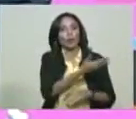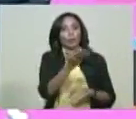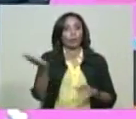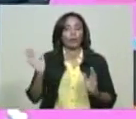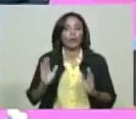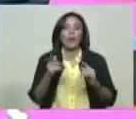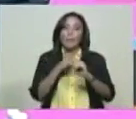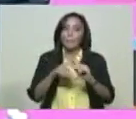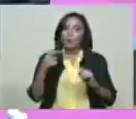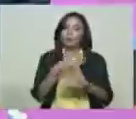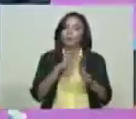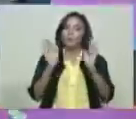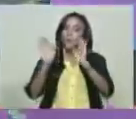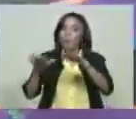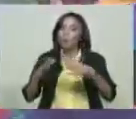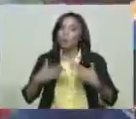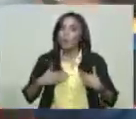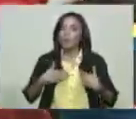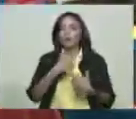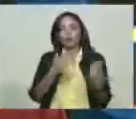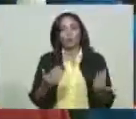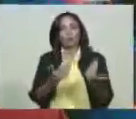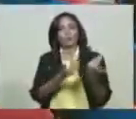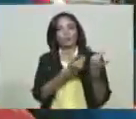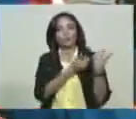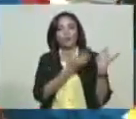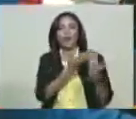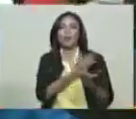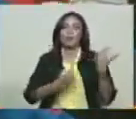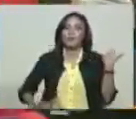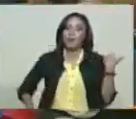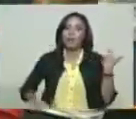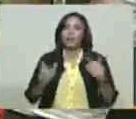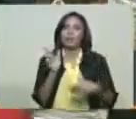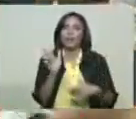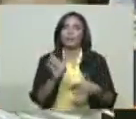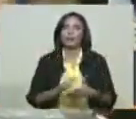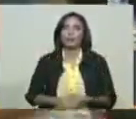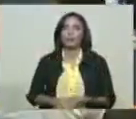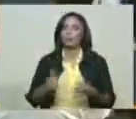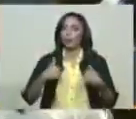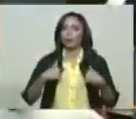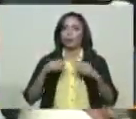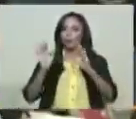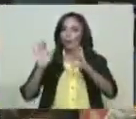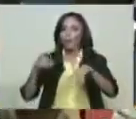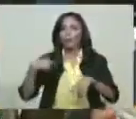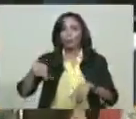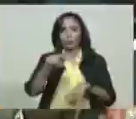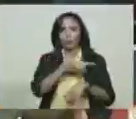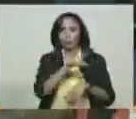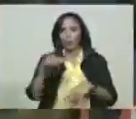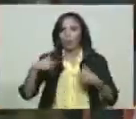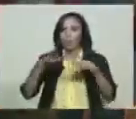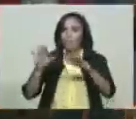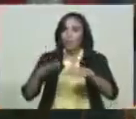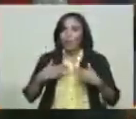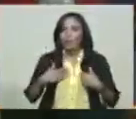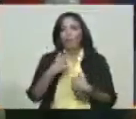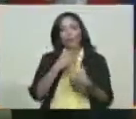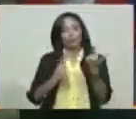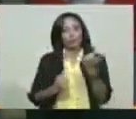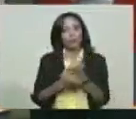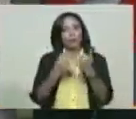congreso ratifica en el cargo d de este partido del pueblo es parte partido revolucionario de